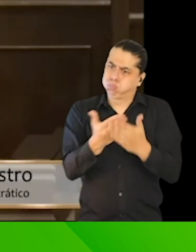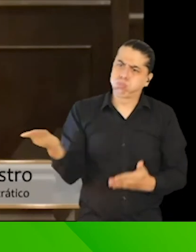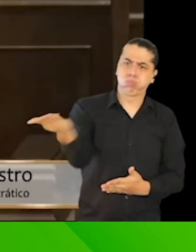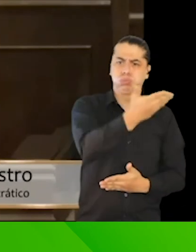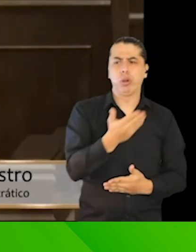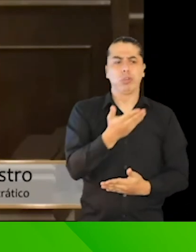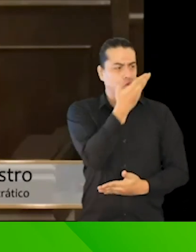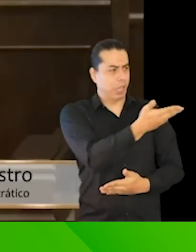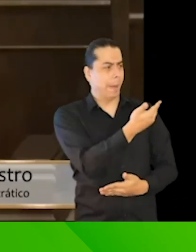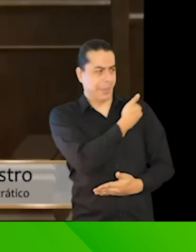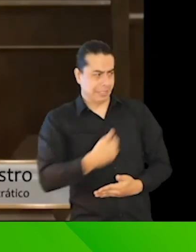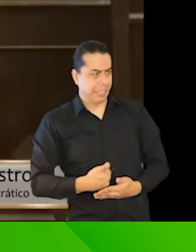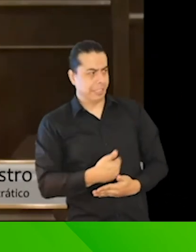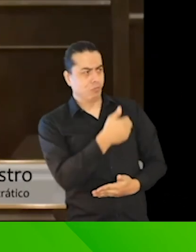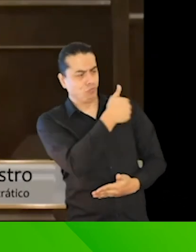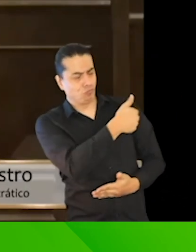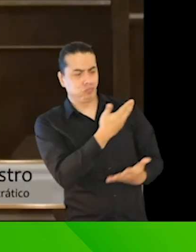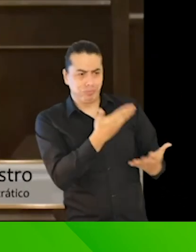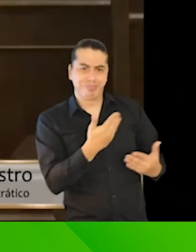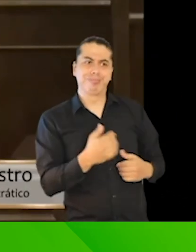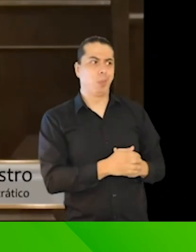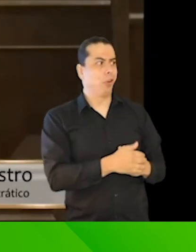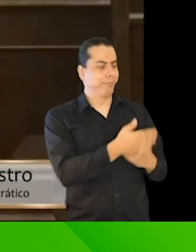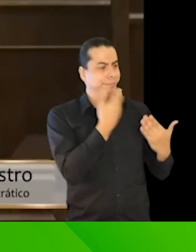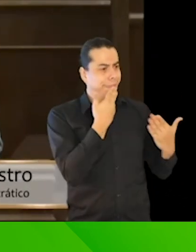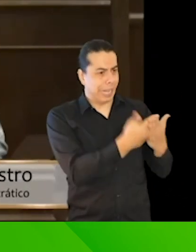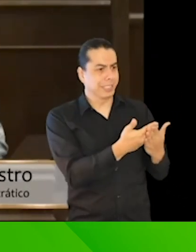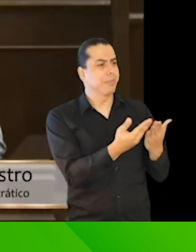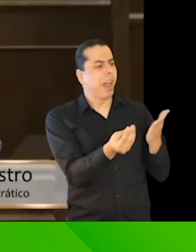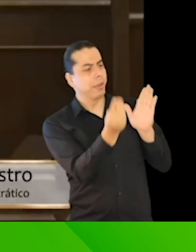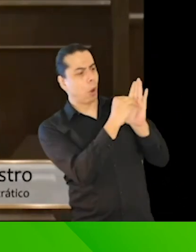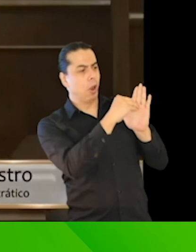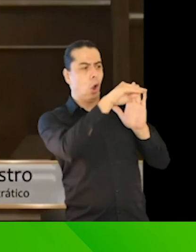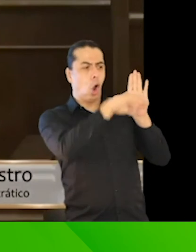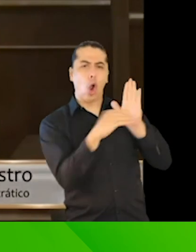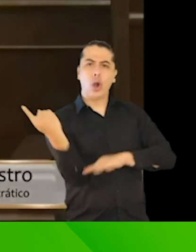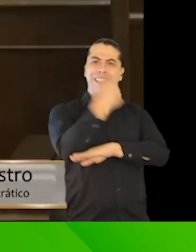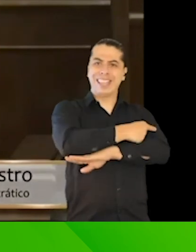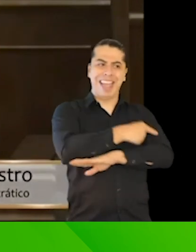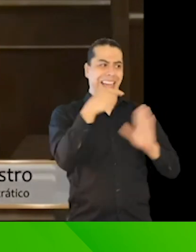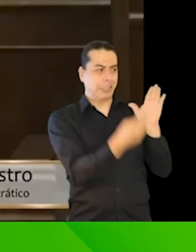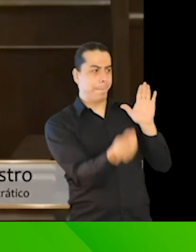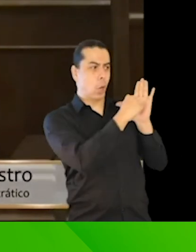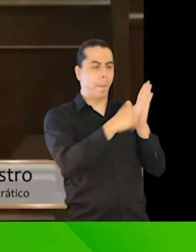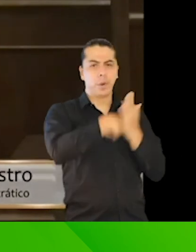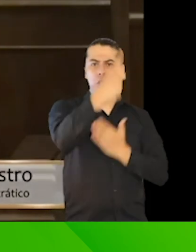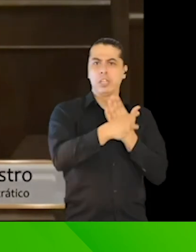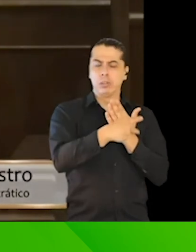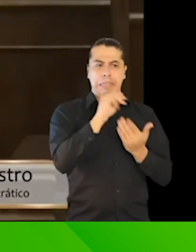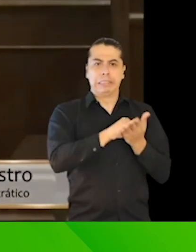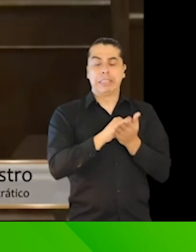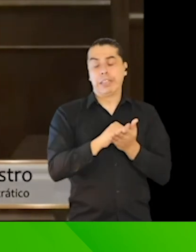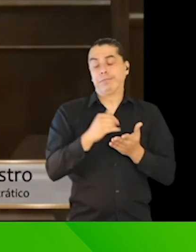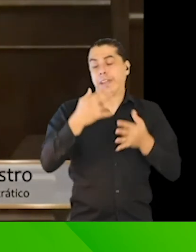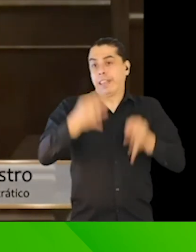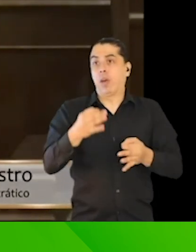presidente, por haber tenido en cuenta y poner este proyecto de ley en el orden del día. Que Dios lo